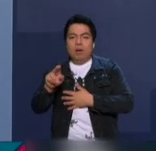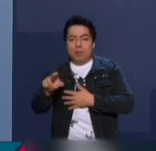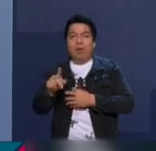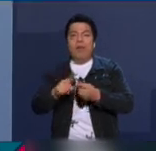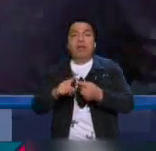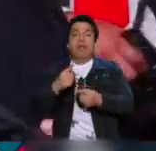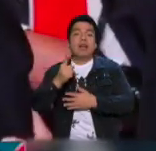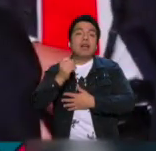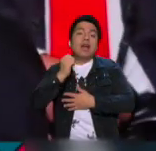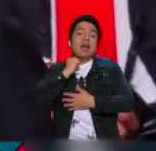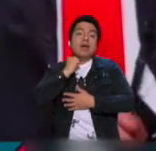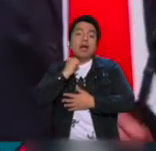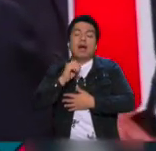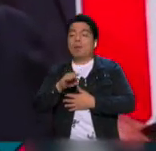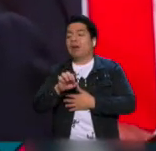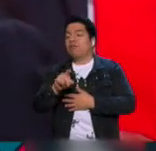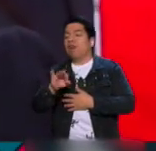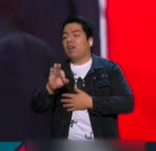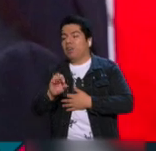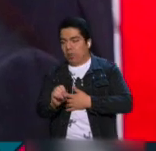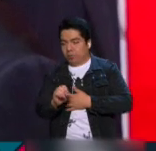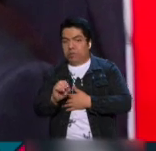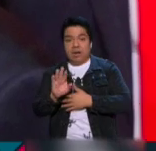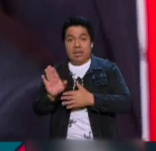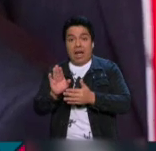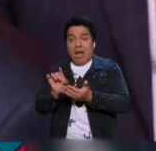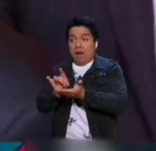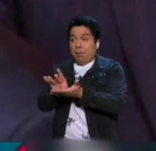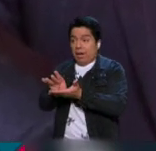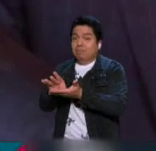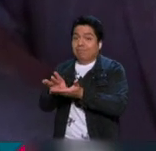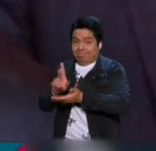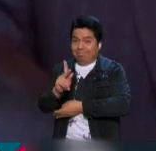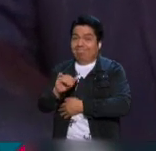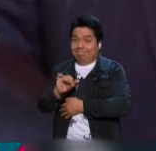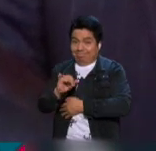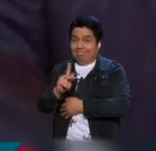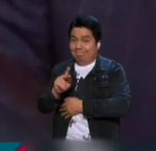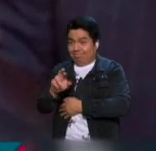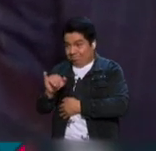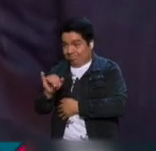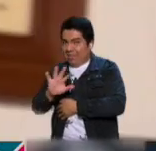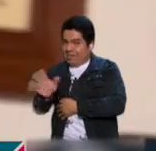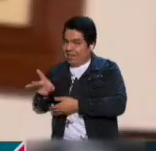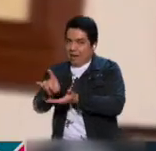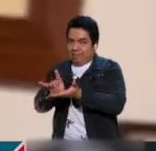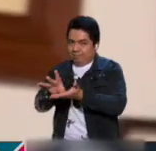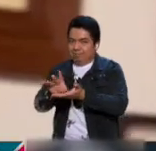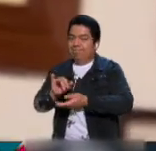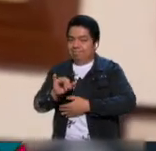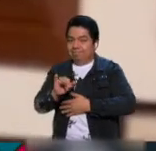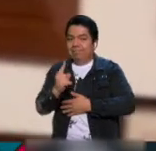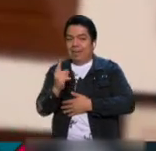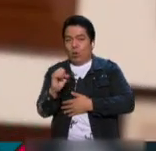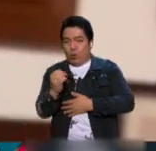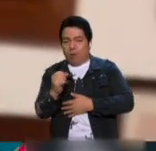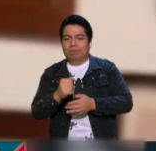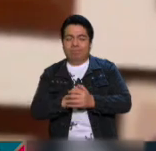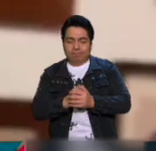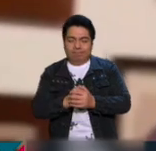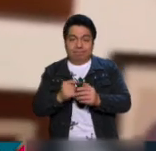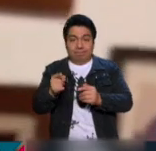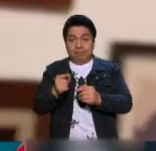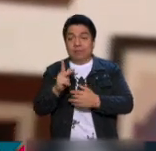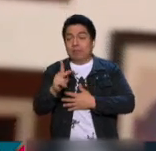el senador electo Manlio Fabio Beltrones, quien ya fue expulsado de la bancada tricolor que entrará en funciones a partir del 1 de septiembre. La bancada